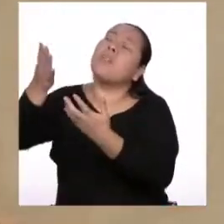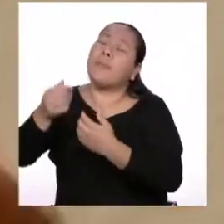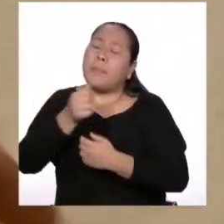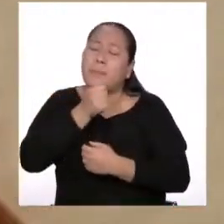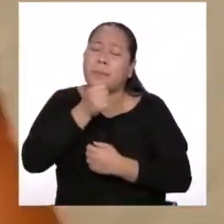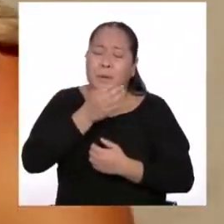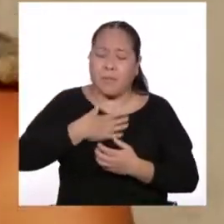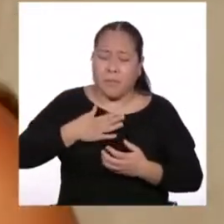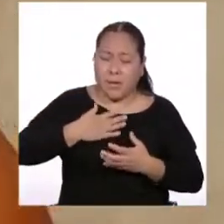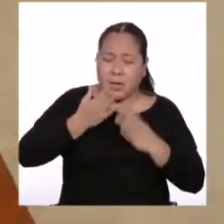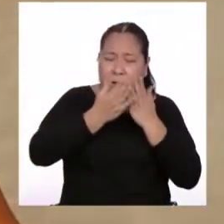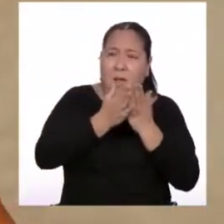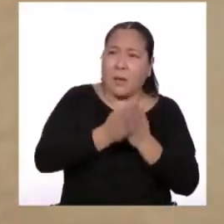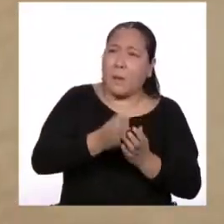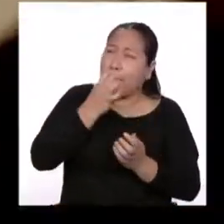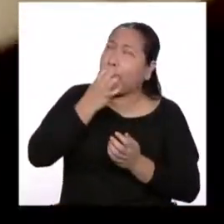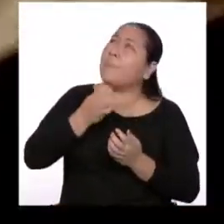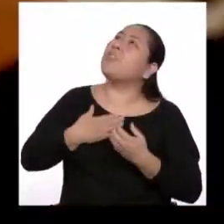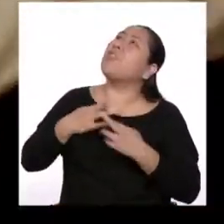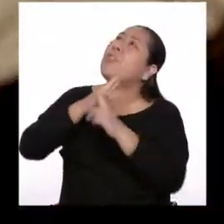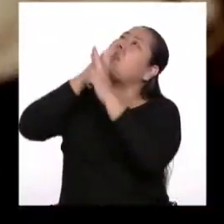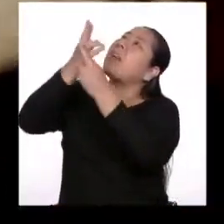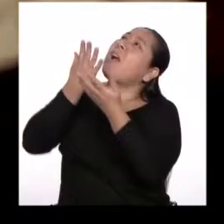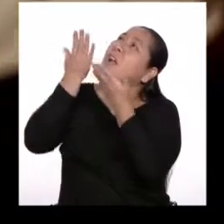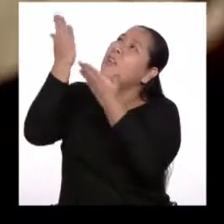naves. ¡Te la invito!